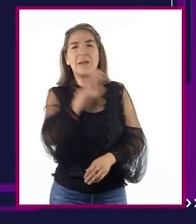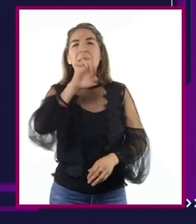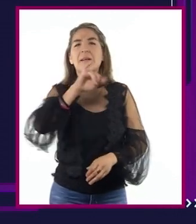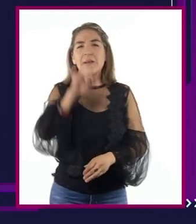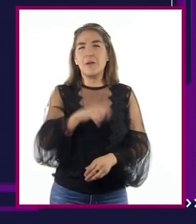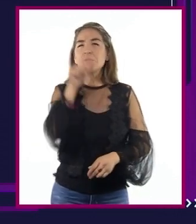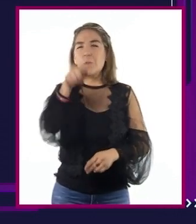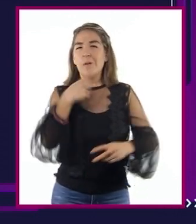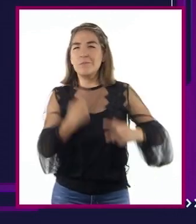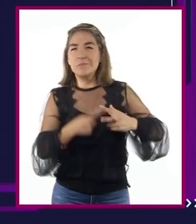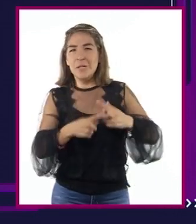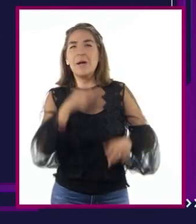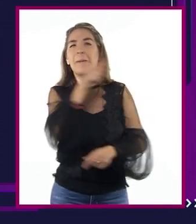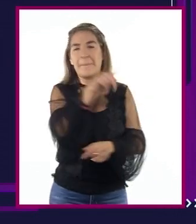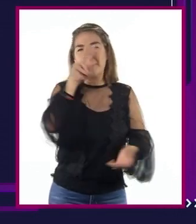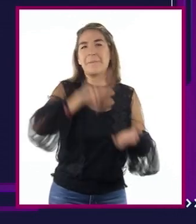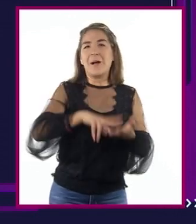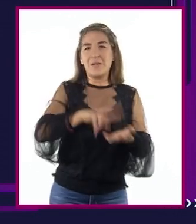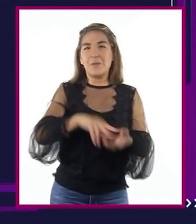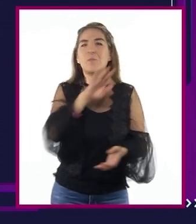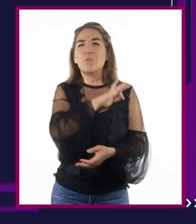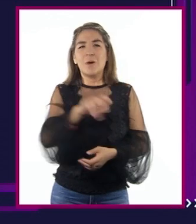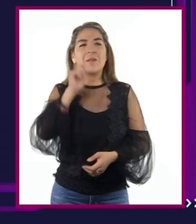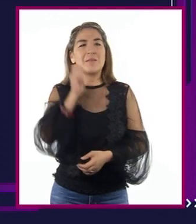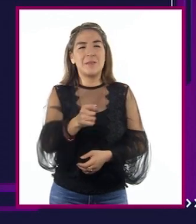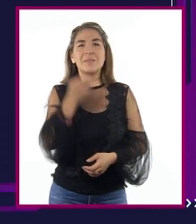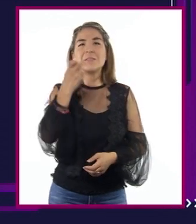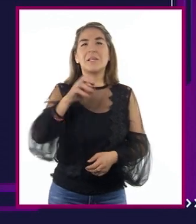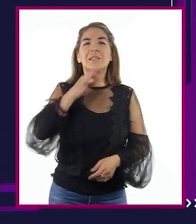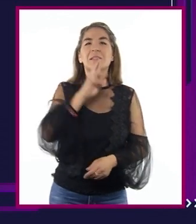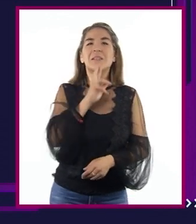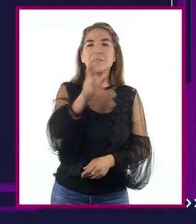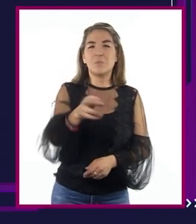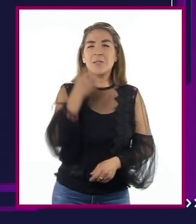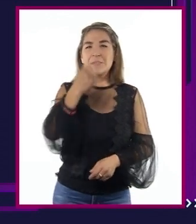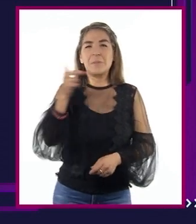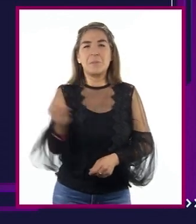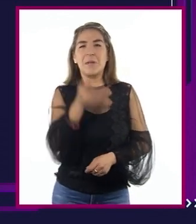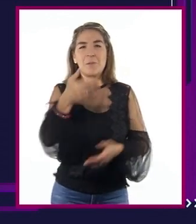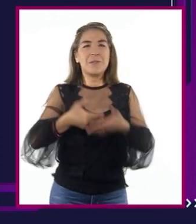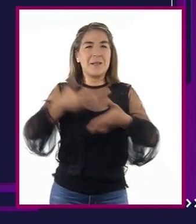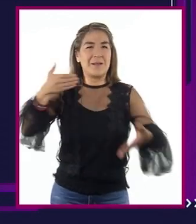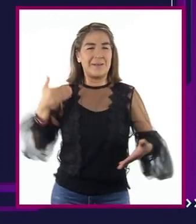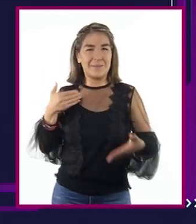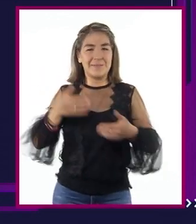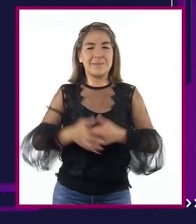pudo deducir su valor por lo dicho en la respuesta a la pregunta anterior.